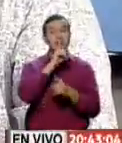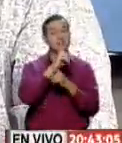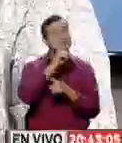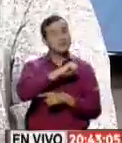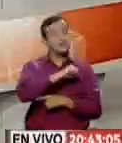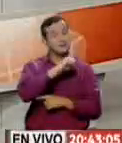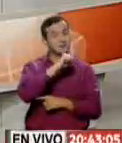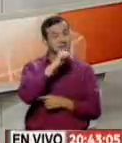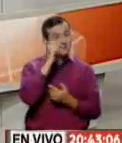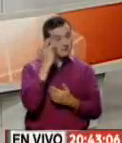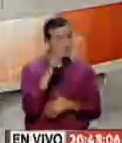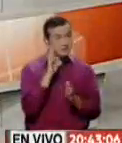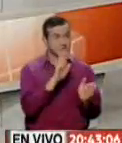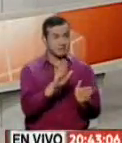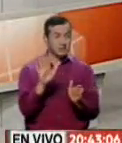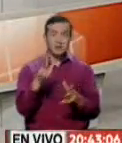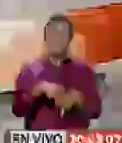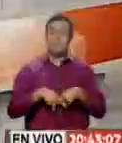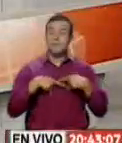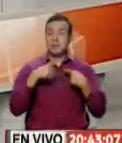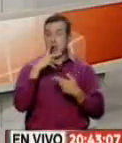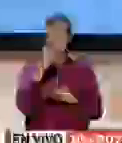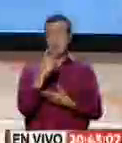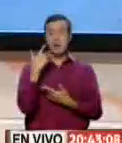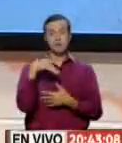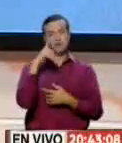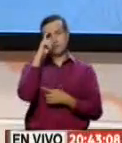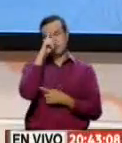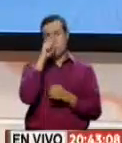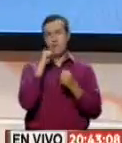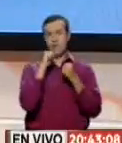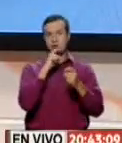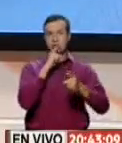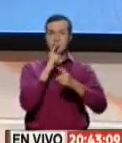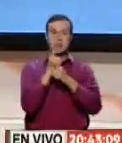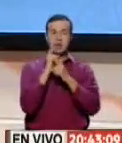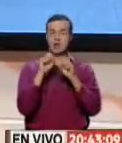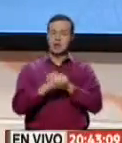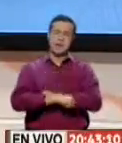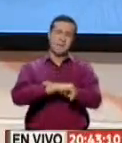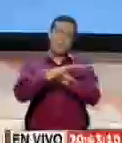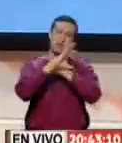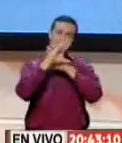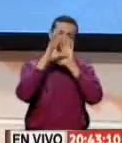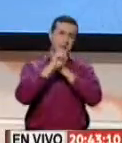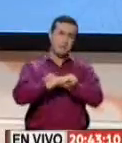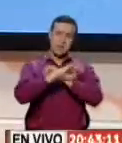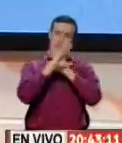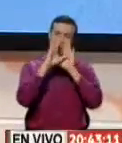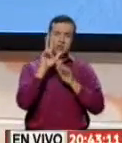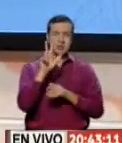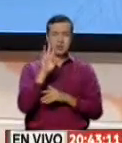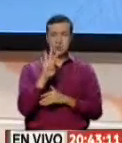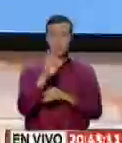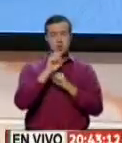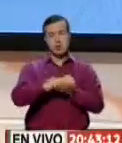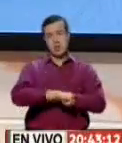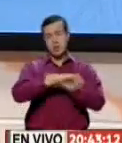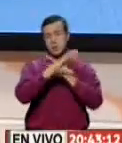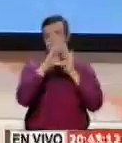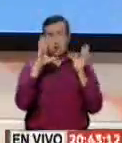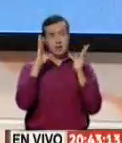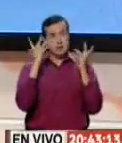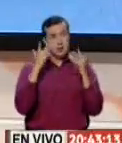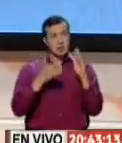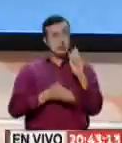esto. Bueno, y finalmente la vida del panadero es muy sacrificada, ¿no? Arrancan muy temprano, horas de la madrugada, 3, 4 de la mañana, y